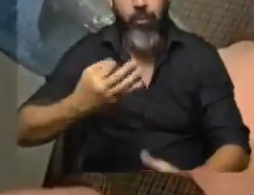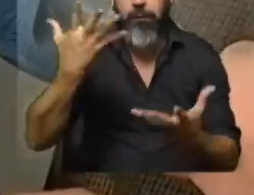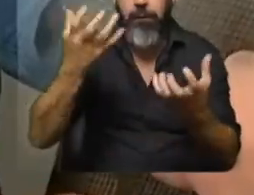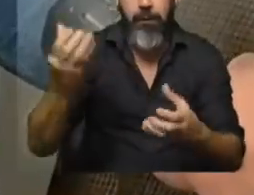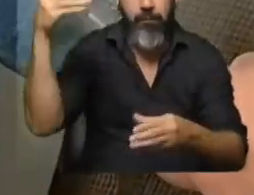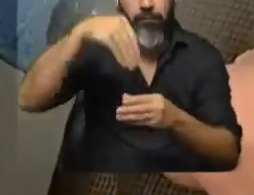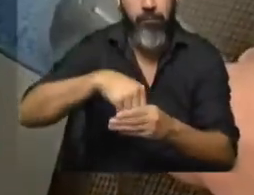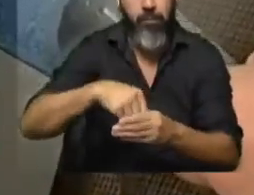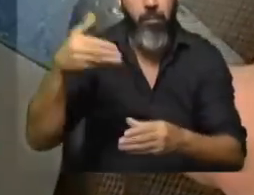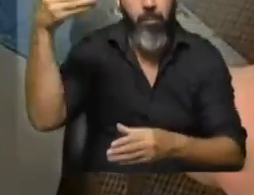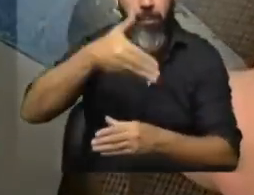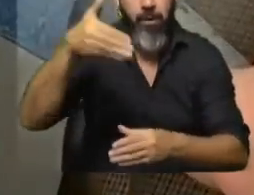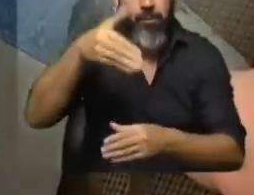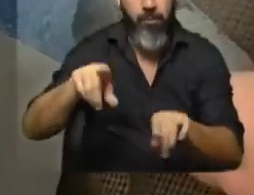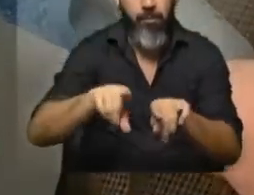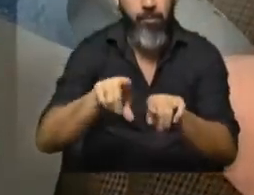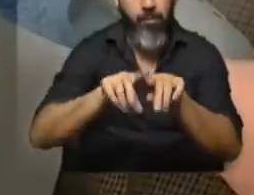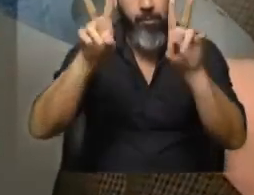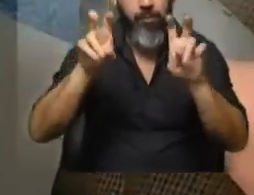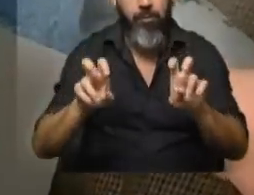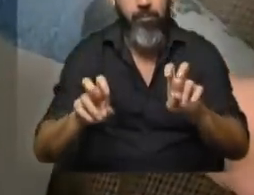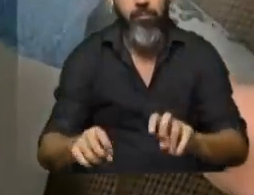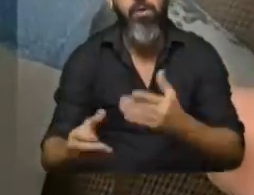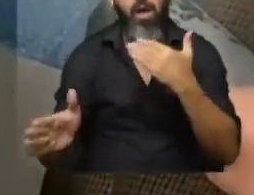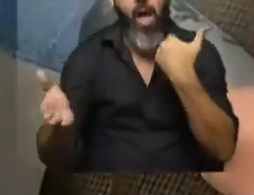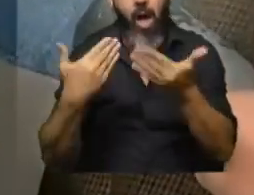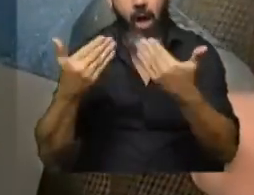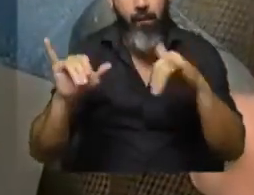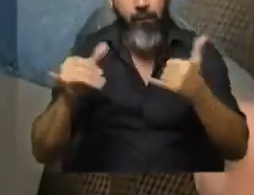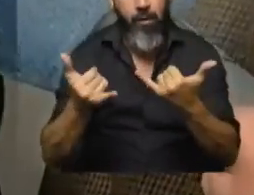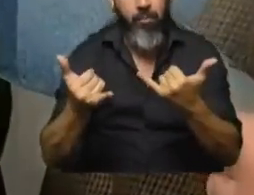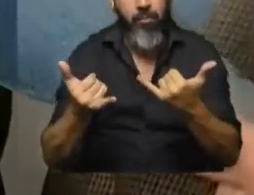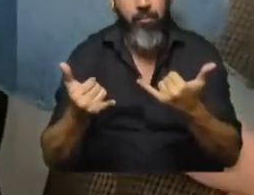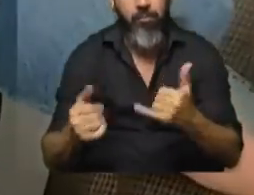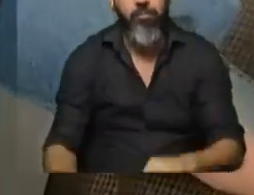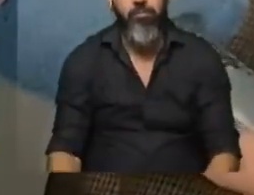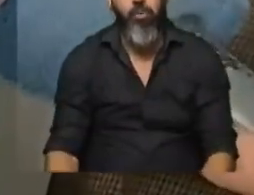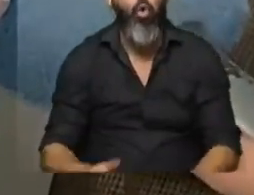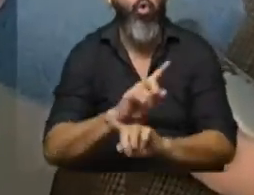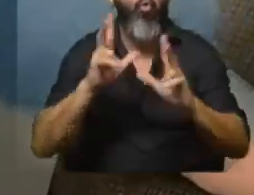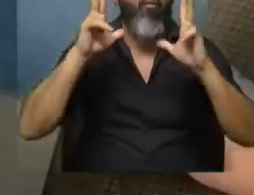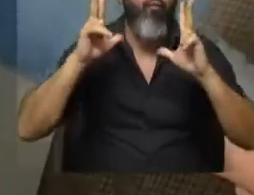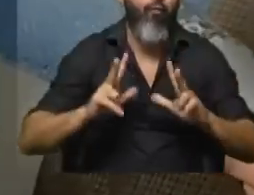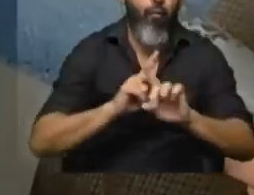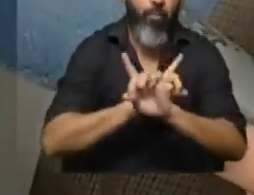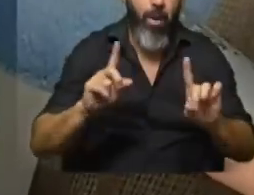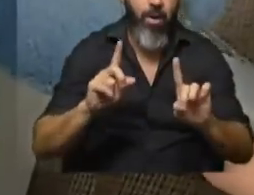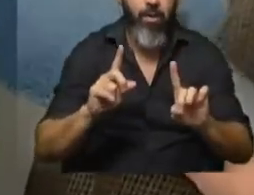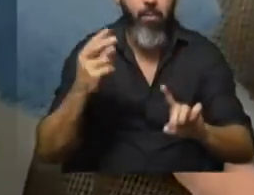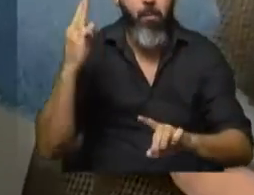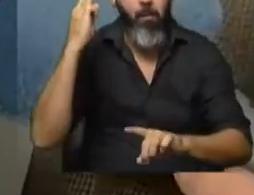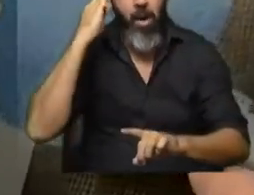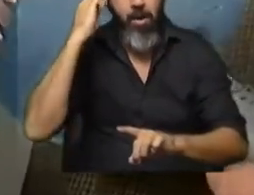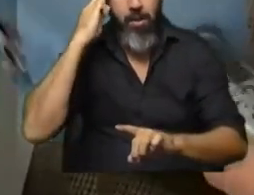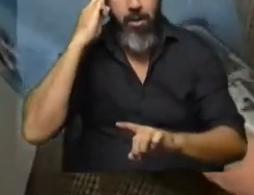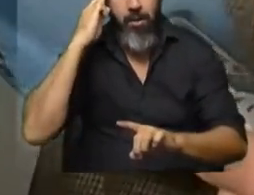parte va a querer ser parte de este tema hemos conversado informalmente con el general